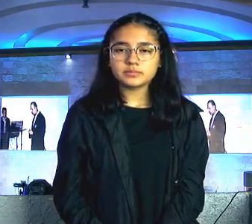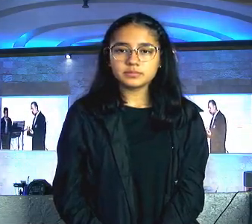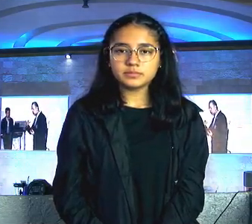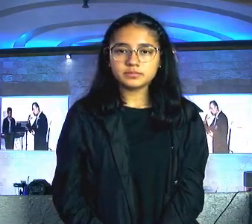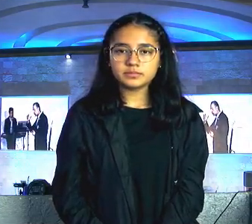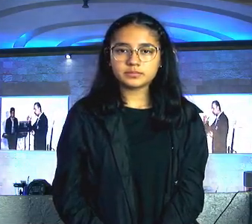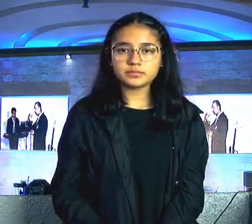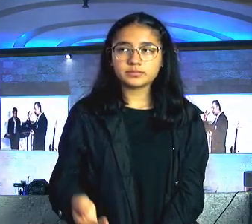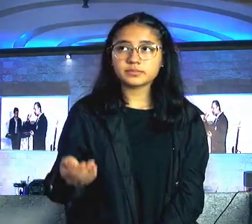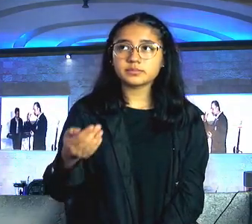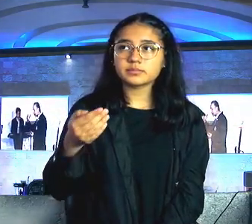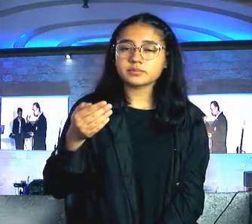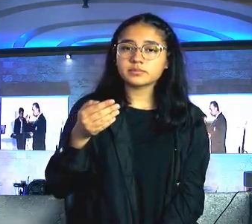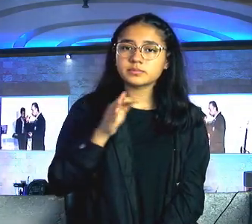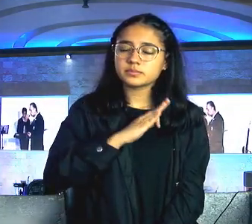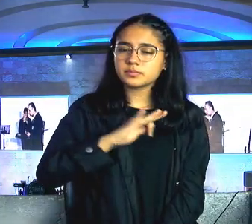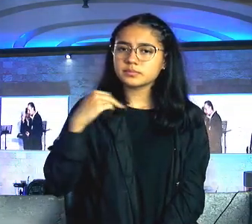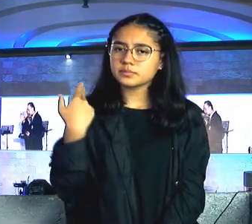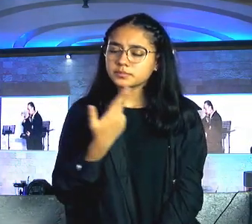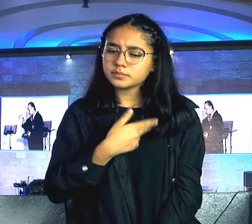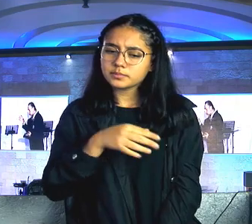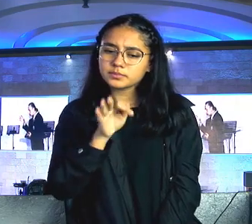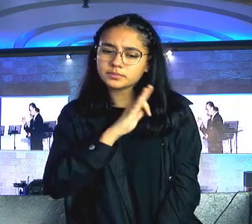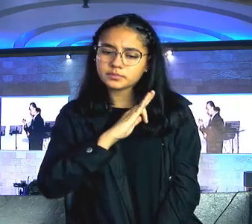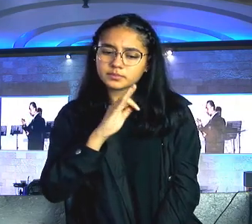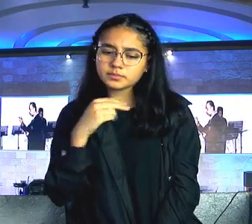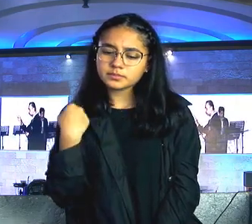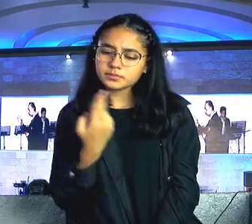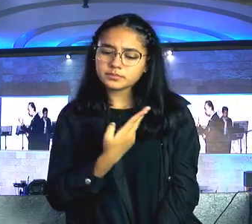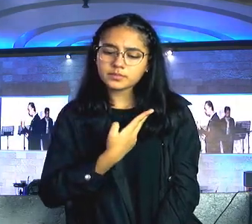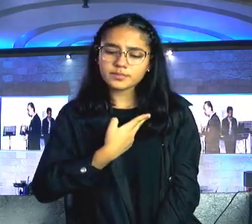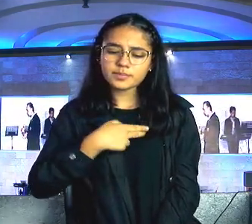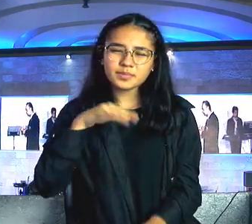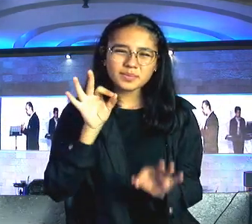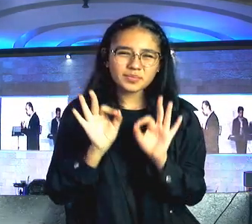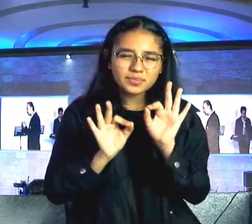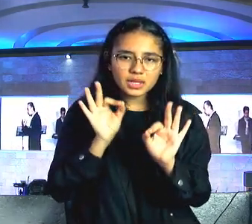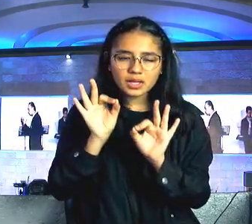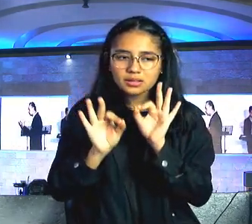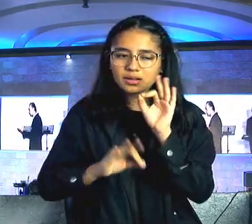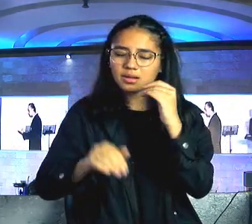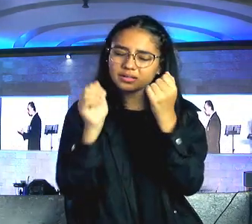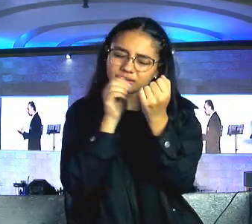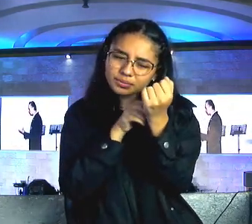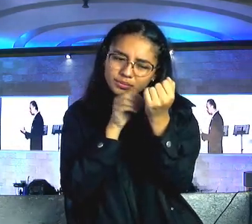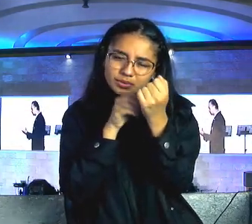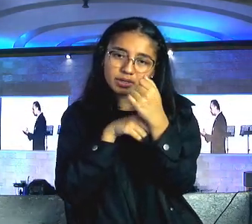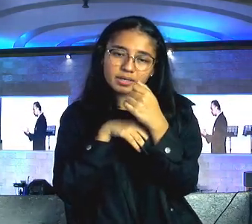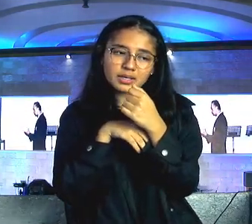A veces podemos intentar ocultar las cosas ante los hombres y decir, es que Dios me dijo.